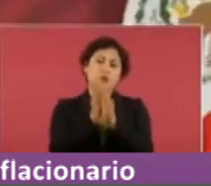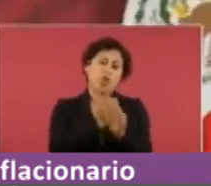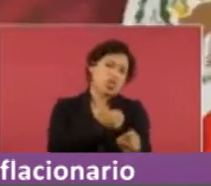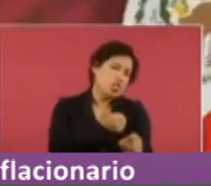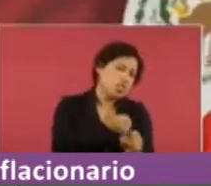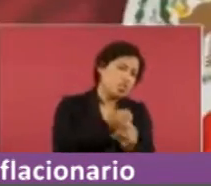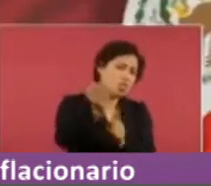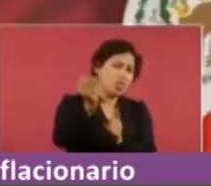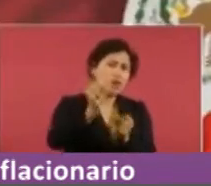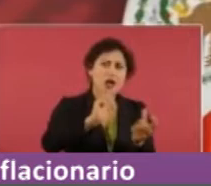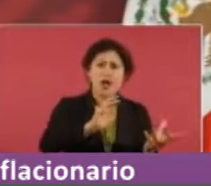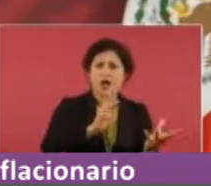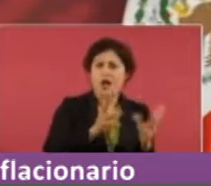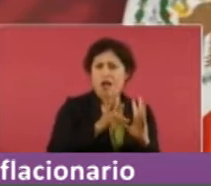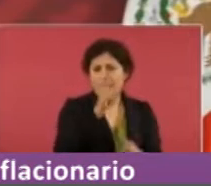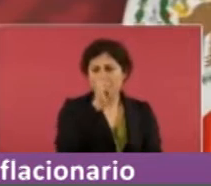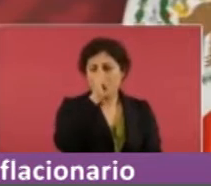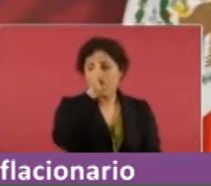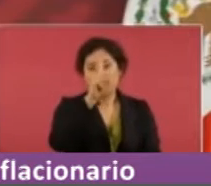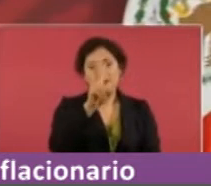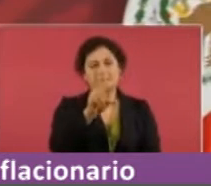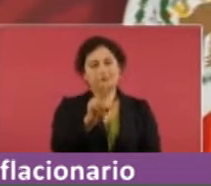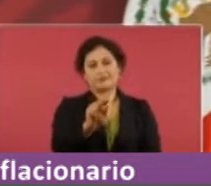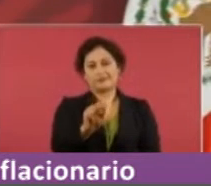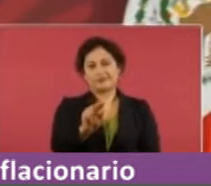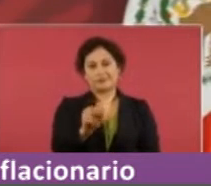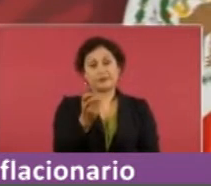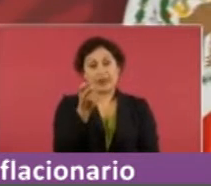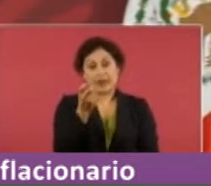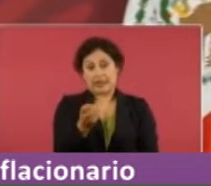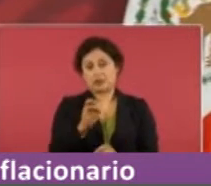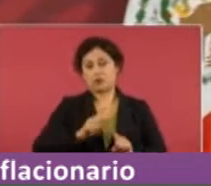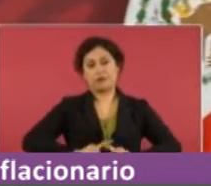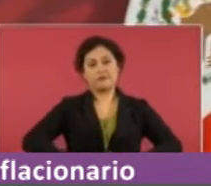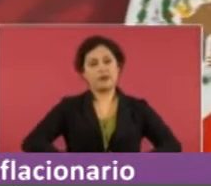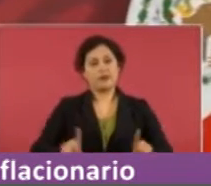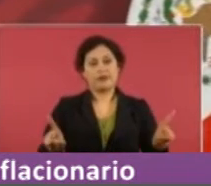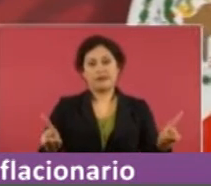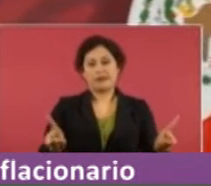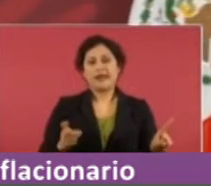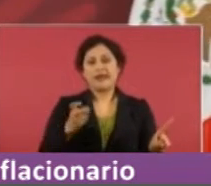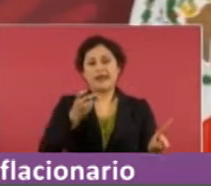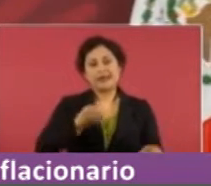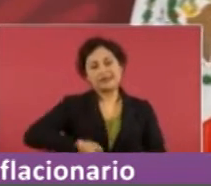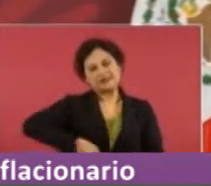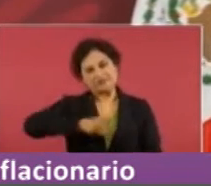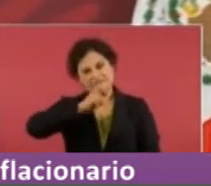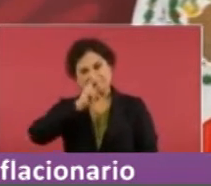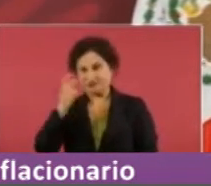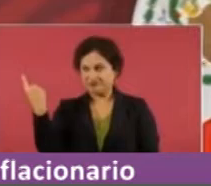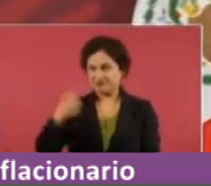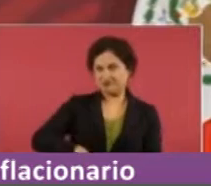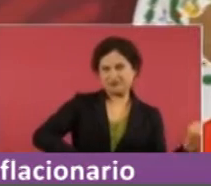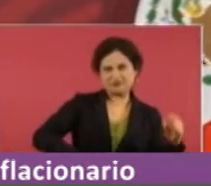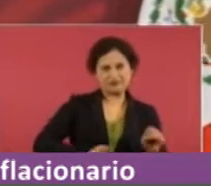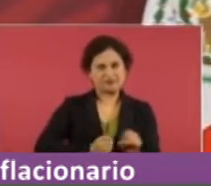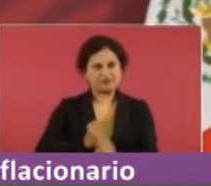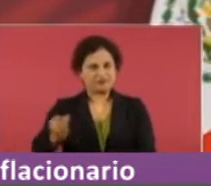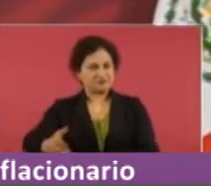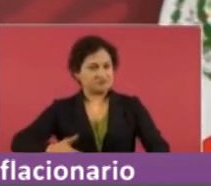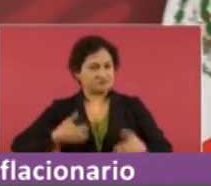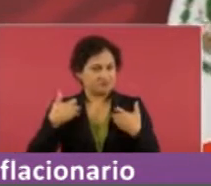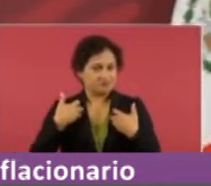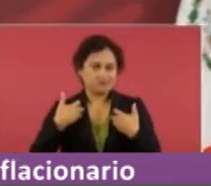de la población. Dicho proyecto contempla otorgar a las 15 compañías participantes una licencia única para las actividades de importación y distribución